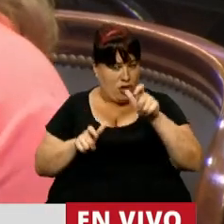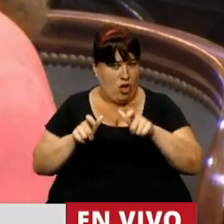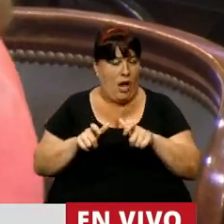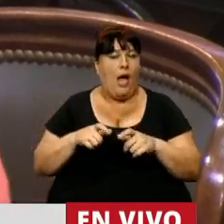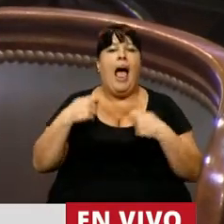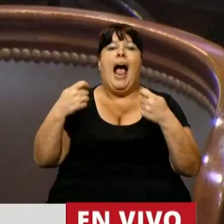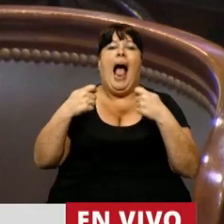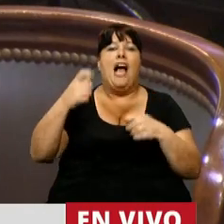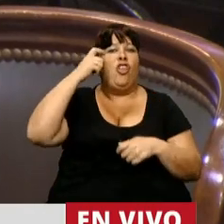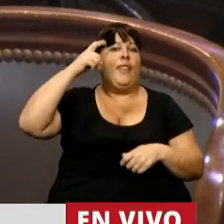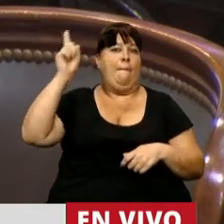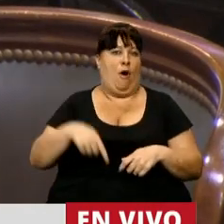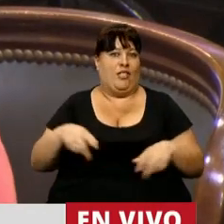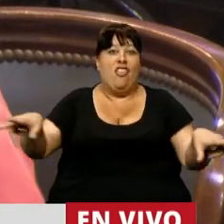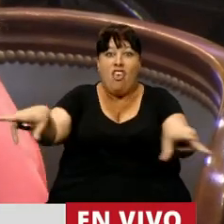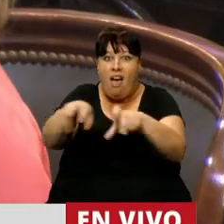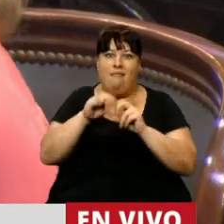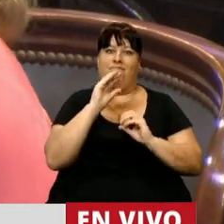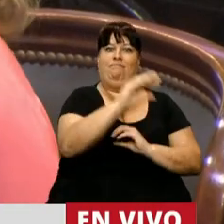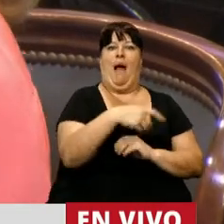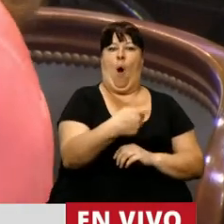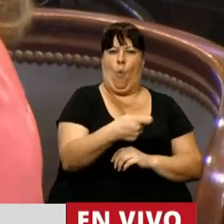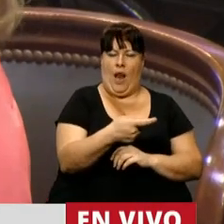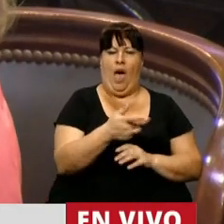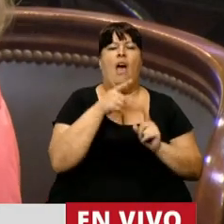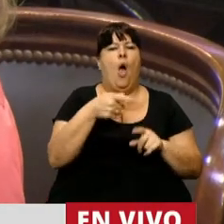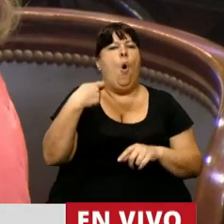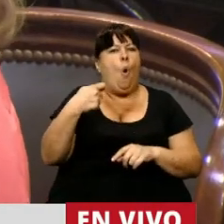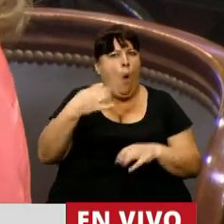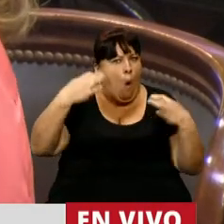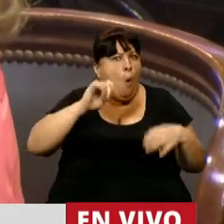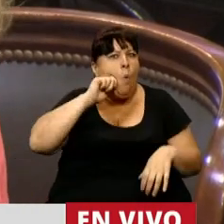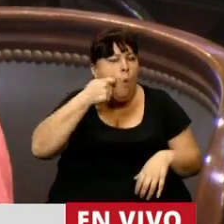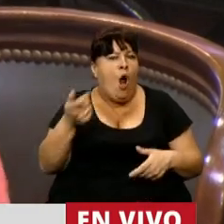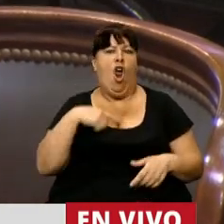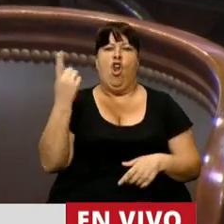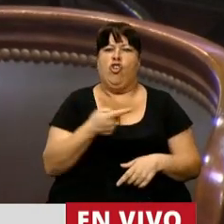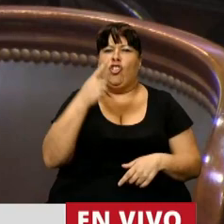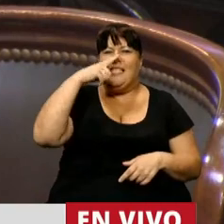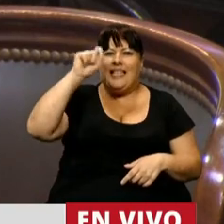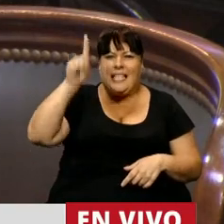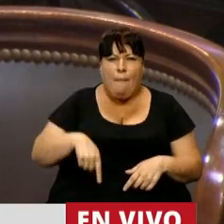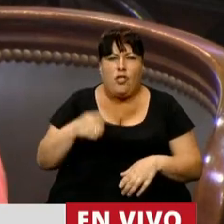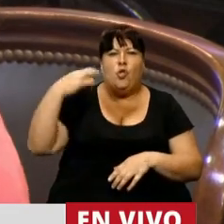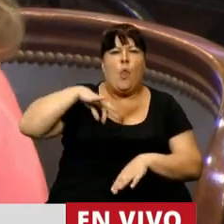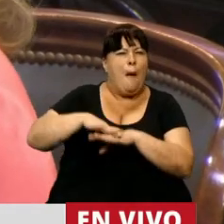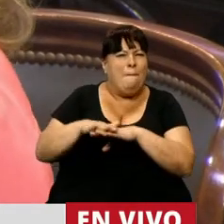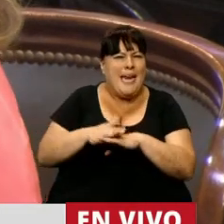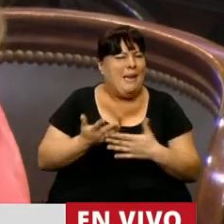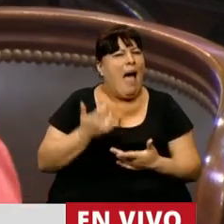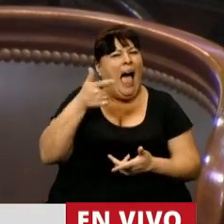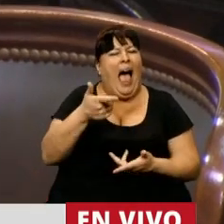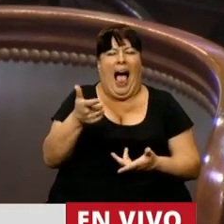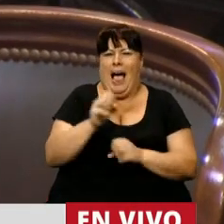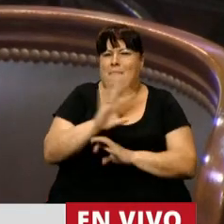les insume el 10% del PBI. Entonces, y tienen jubilaciones excelentes y nosotros el 70% cobra la mínima. Entonces, hay